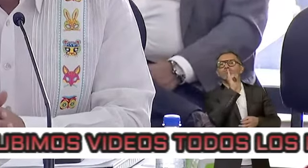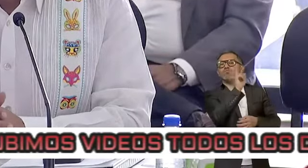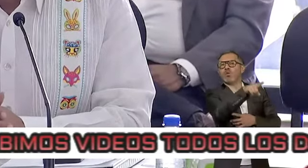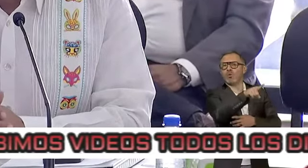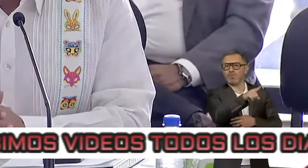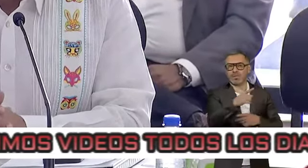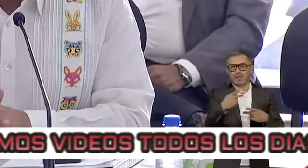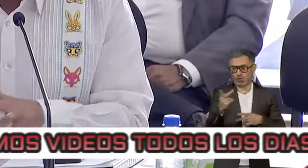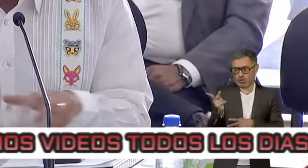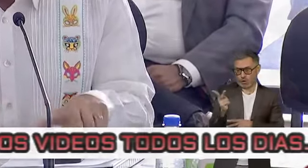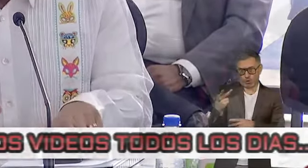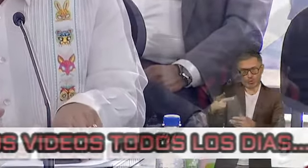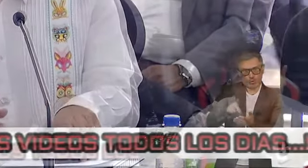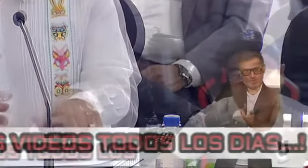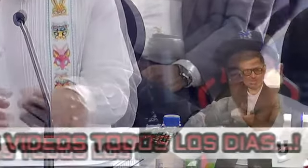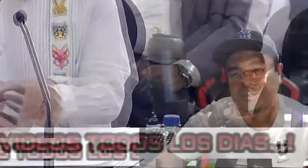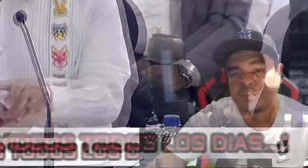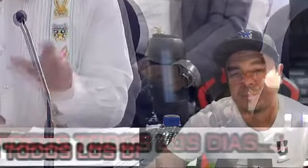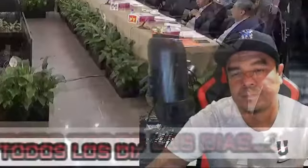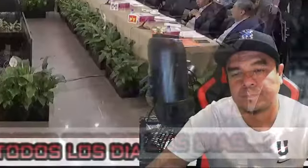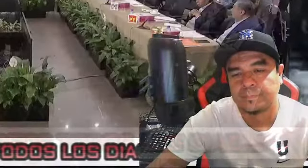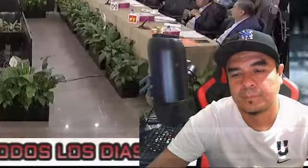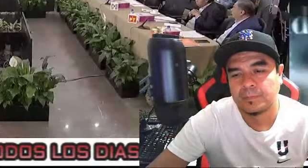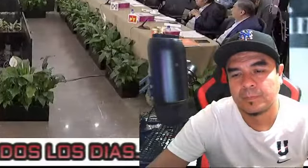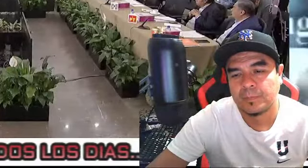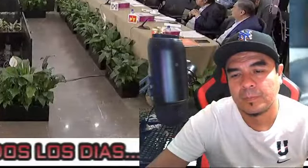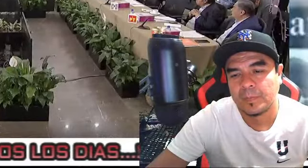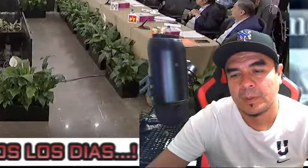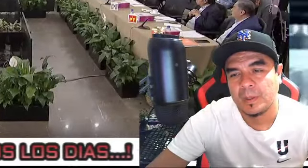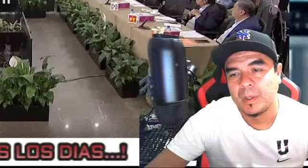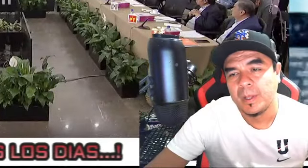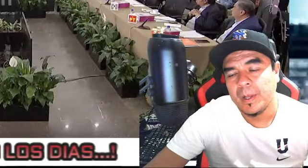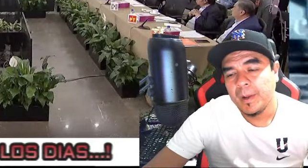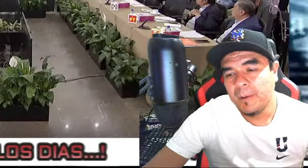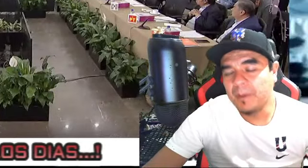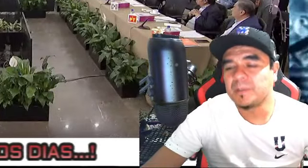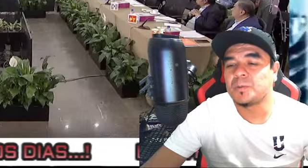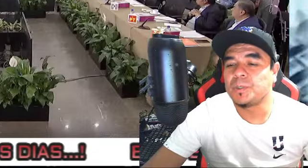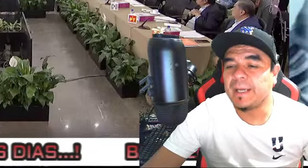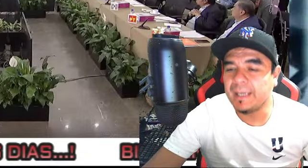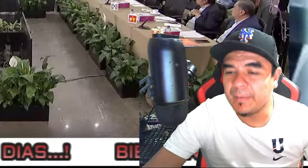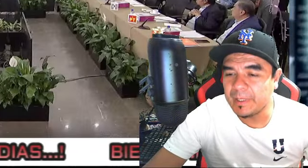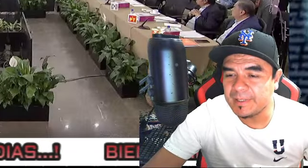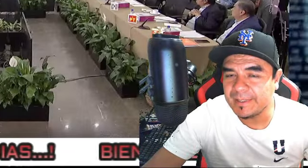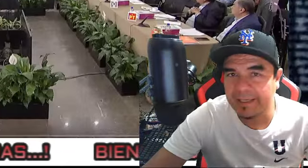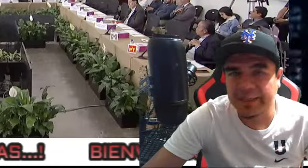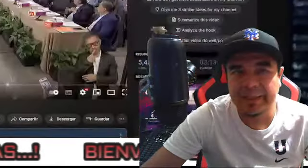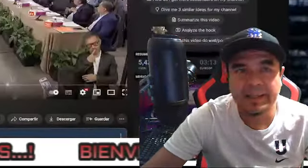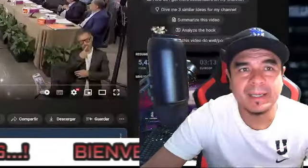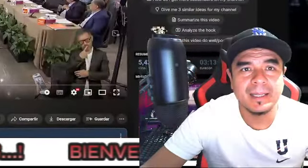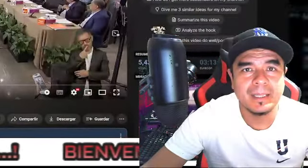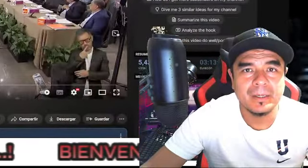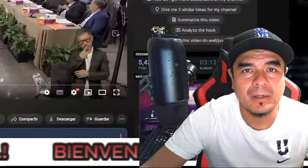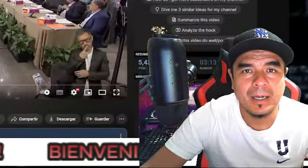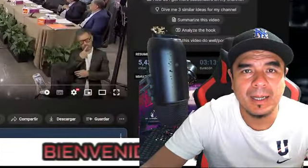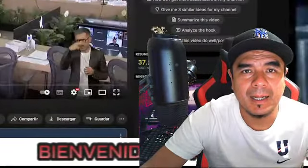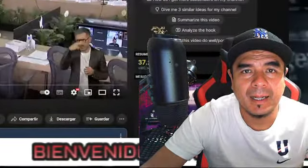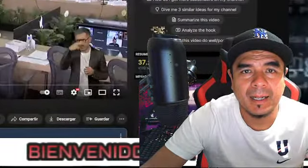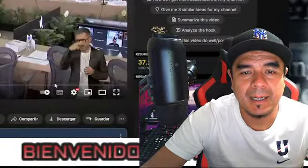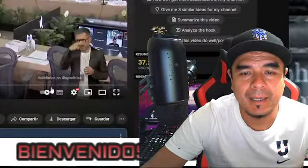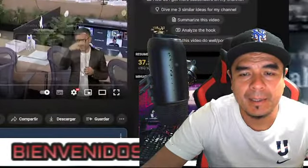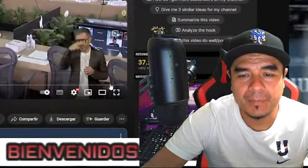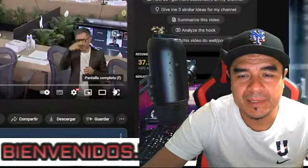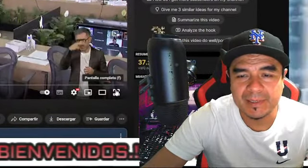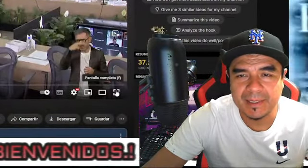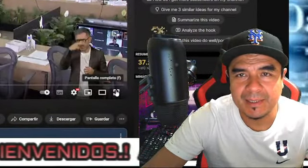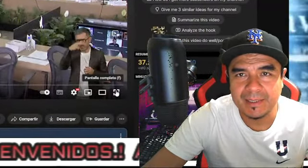derechos de estas personas. Es cuanto, presidente. Muchísimas gracias, señor diputado. Vamos a escuchar la medicina que le dio